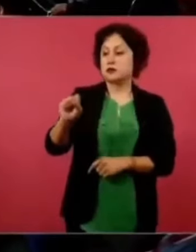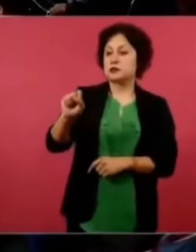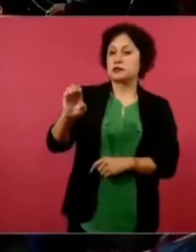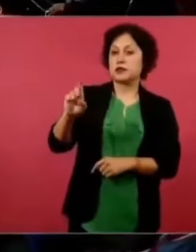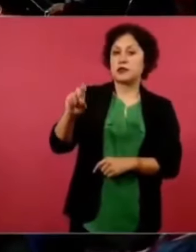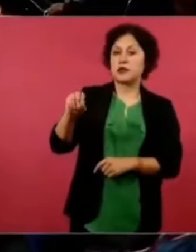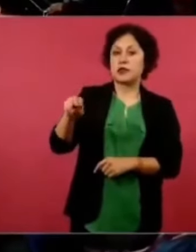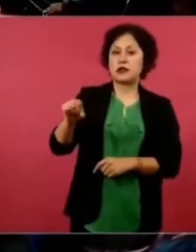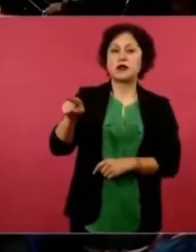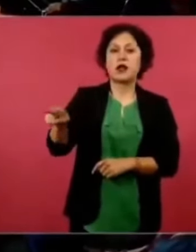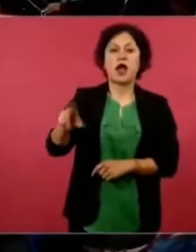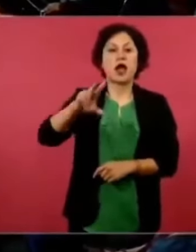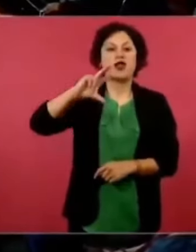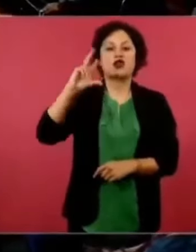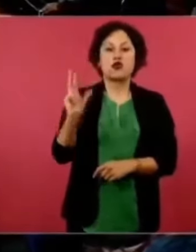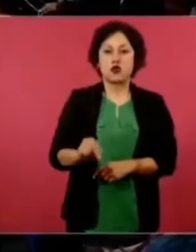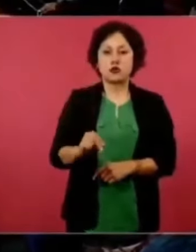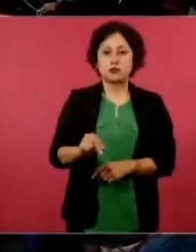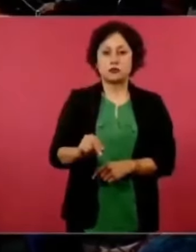y yo siendo